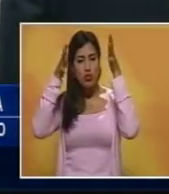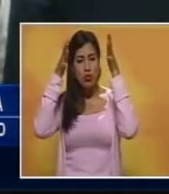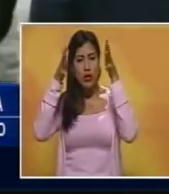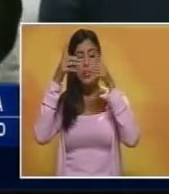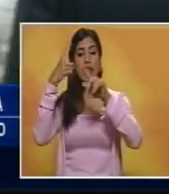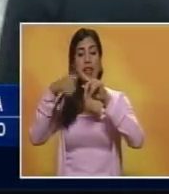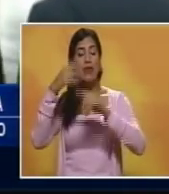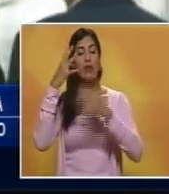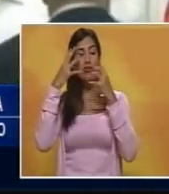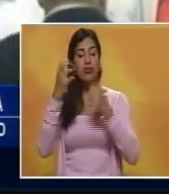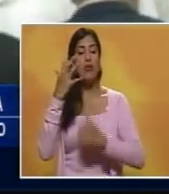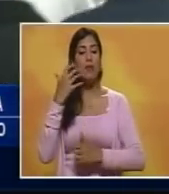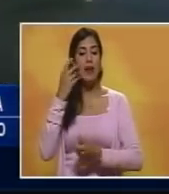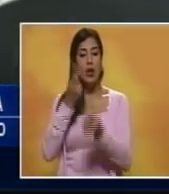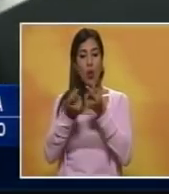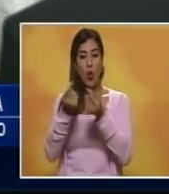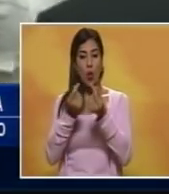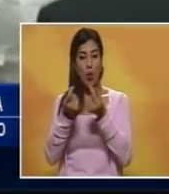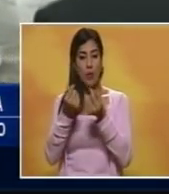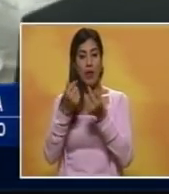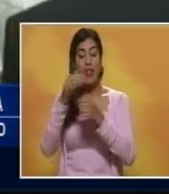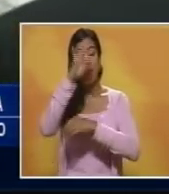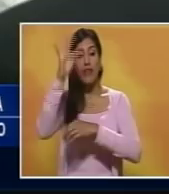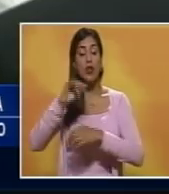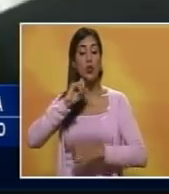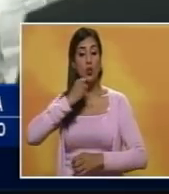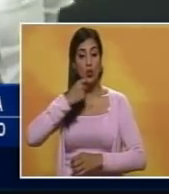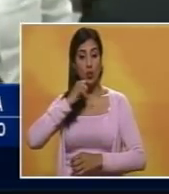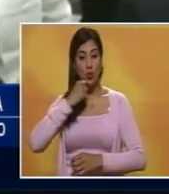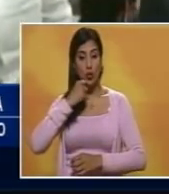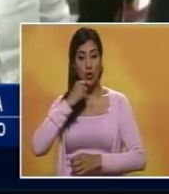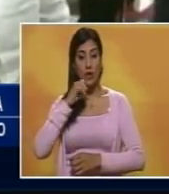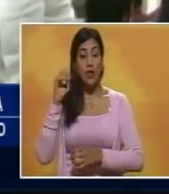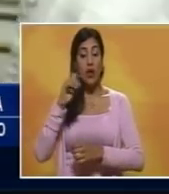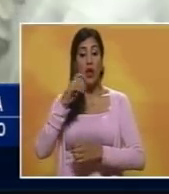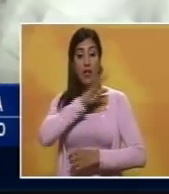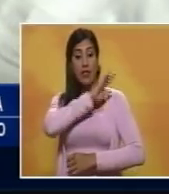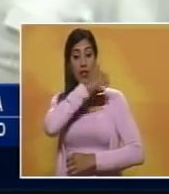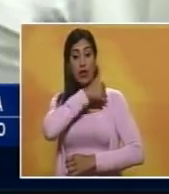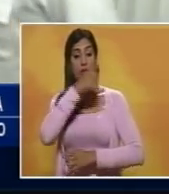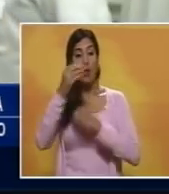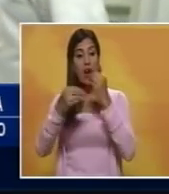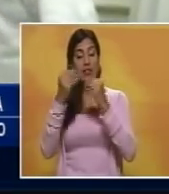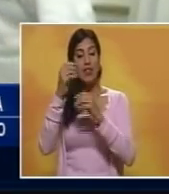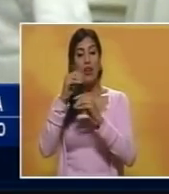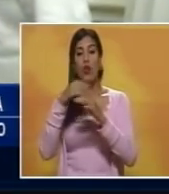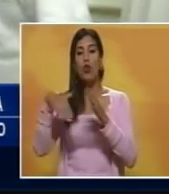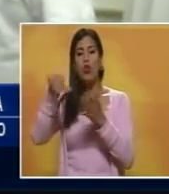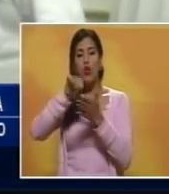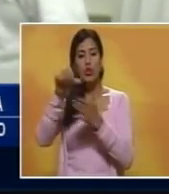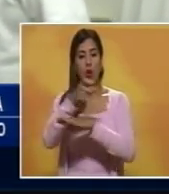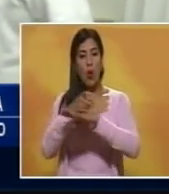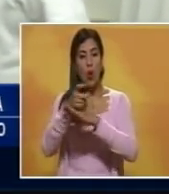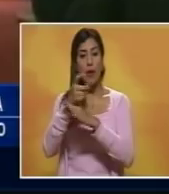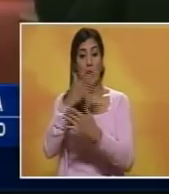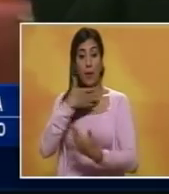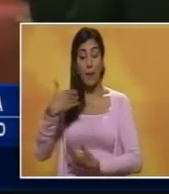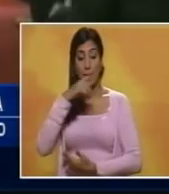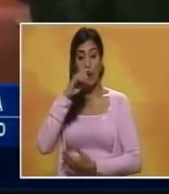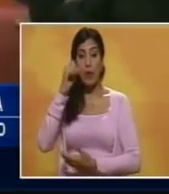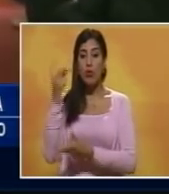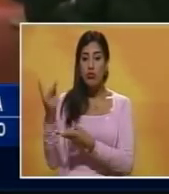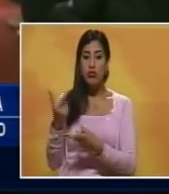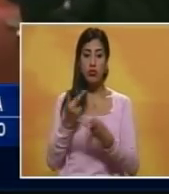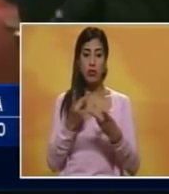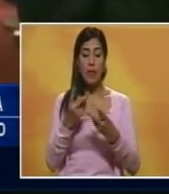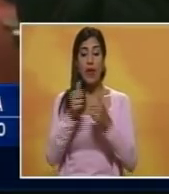y expertos de economía de la Federación Rusa. La junta se llevó a cabo en el Palacio de Gobierno, donde el Ejecutivo Nacional